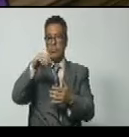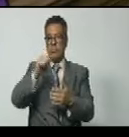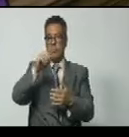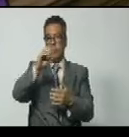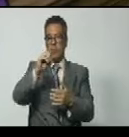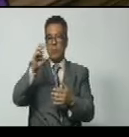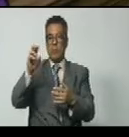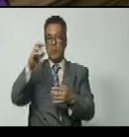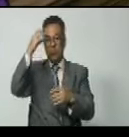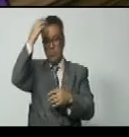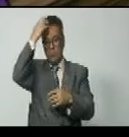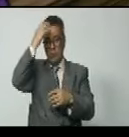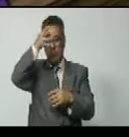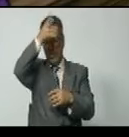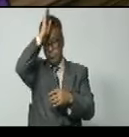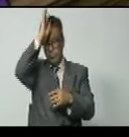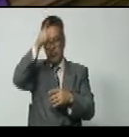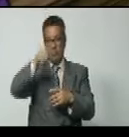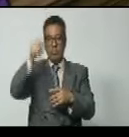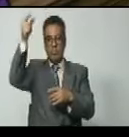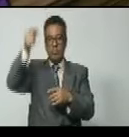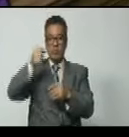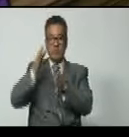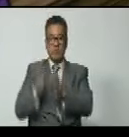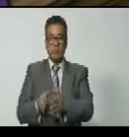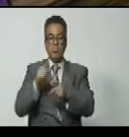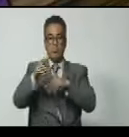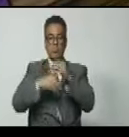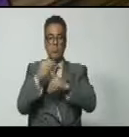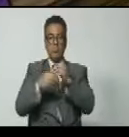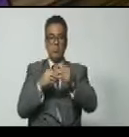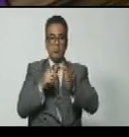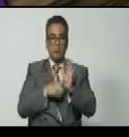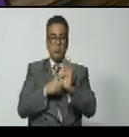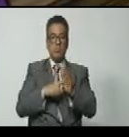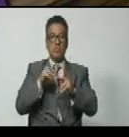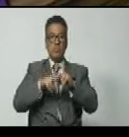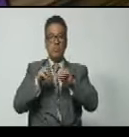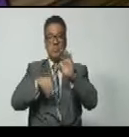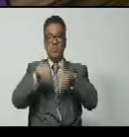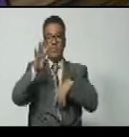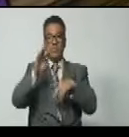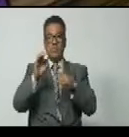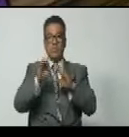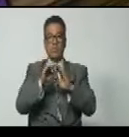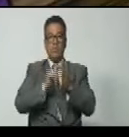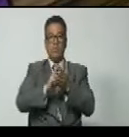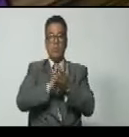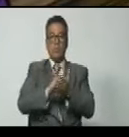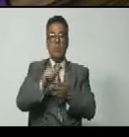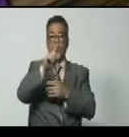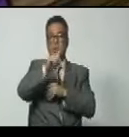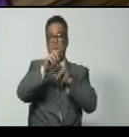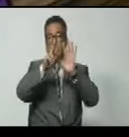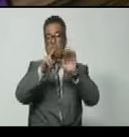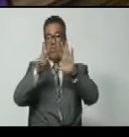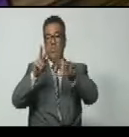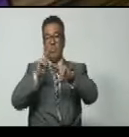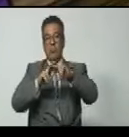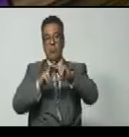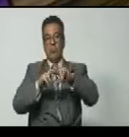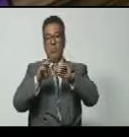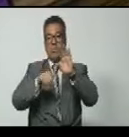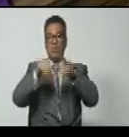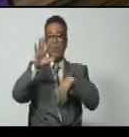sede en Roma, República Italiana. De acuerdo a lo consagrado en el numeral 14 del artículo 187